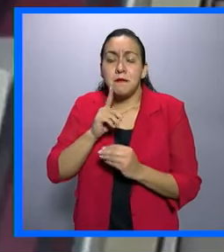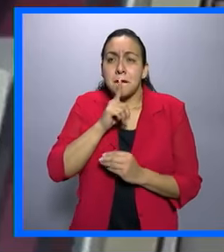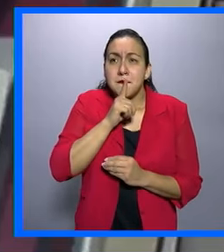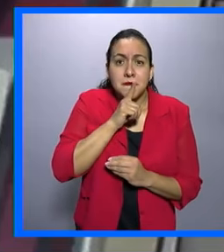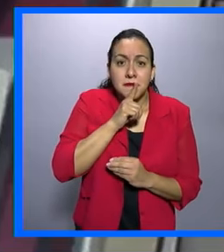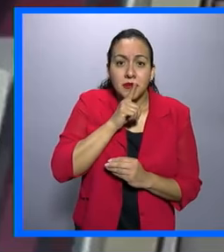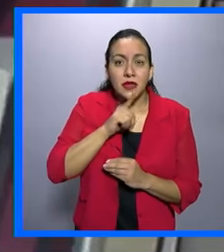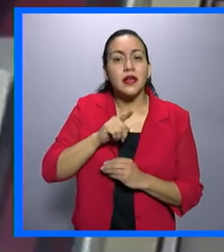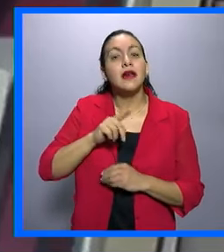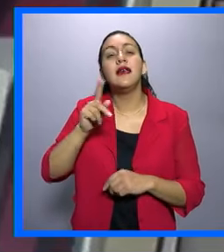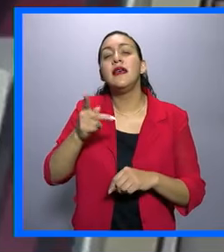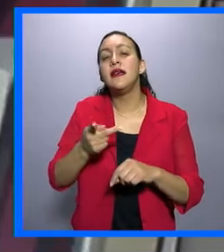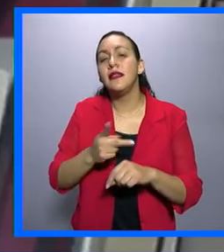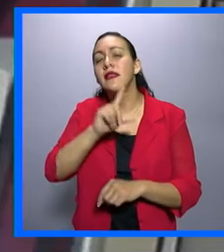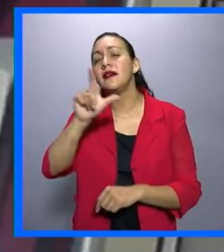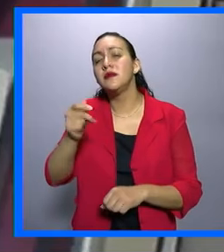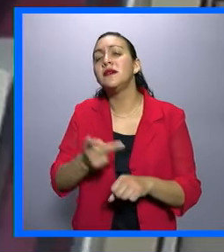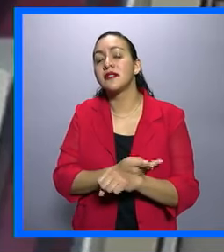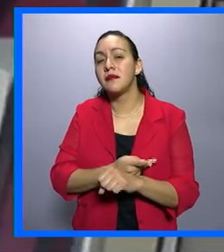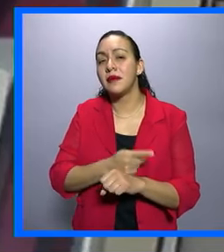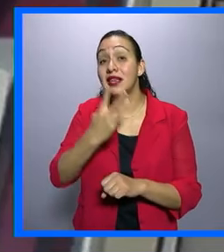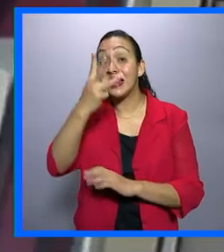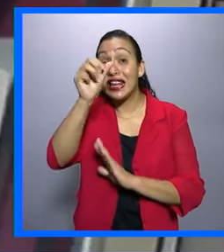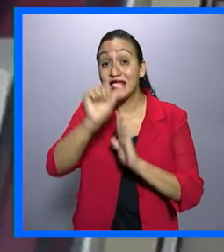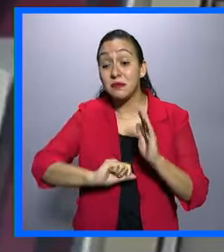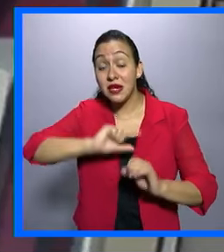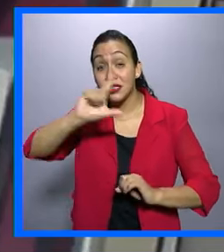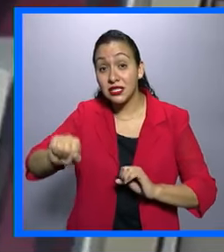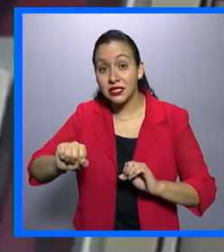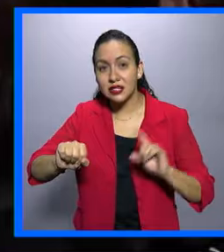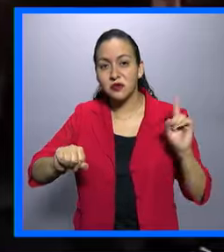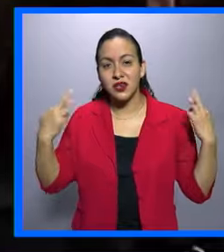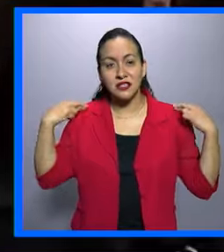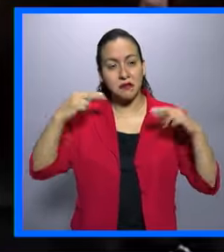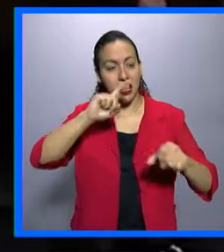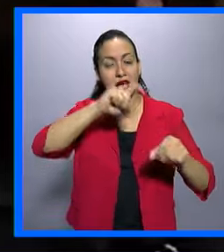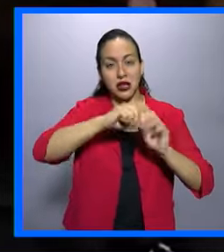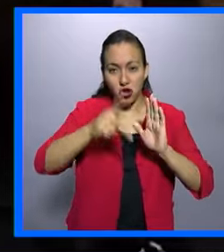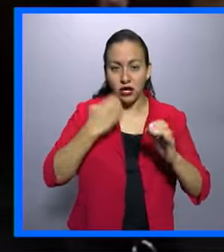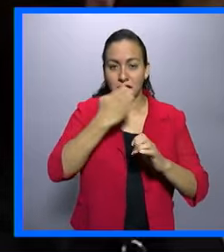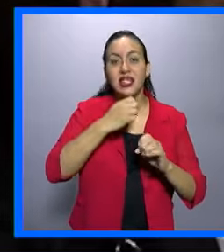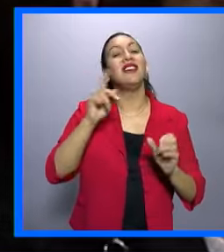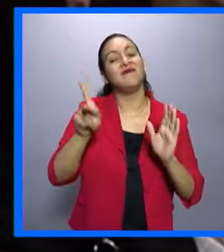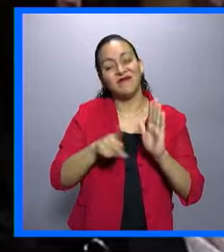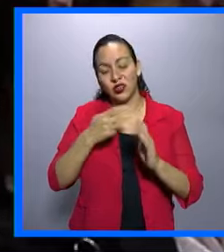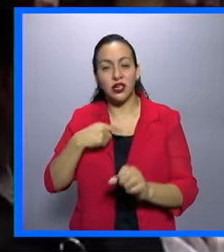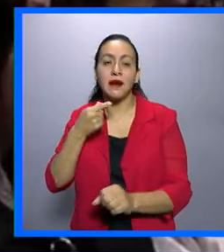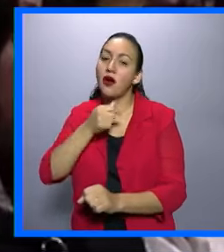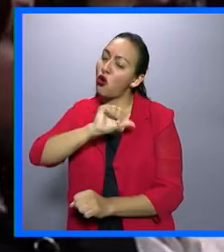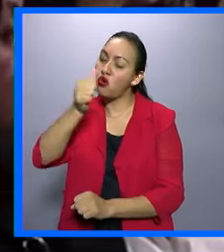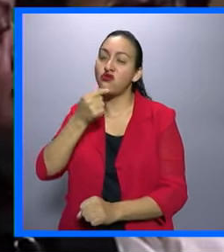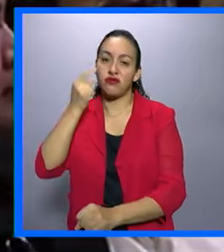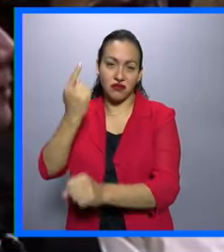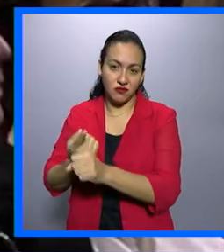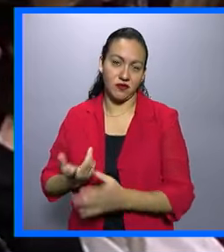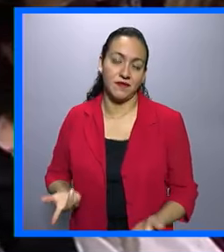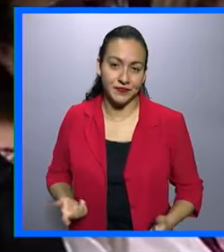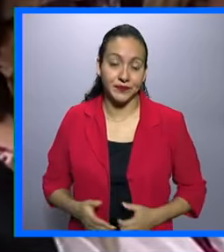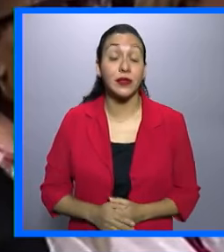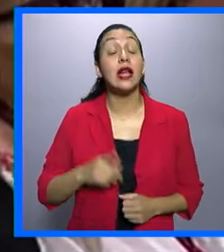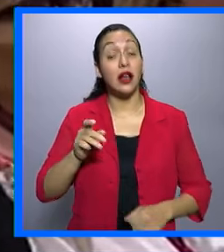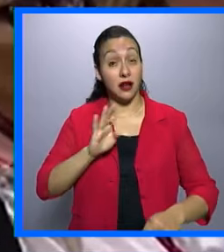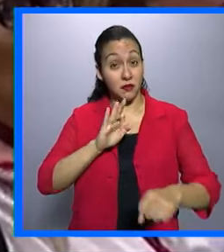3 meses después? Lo que pasó fue que abusó de otro menor. En el primer Congreso Nacional para la Protección de